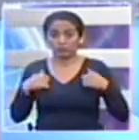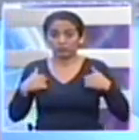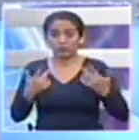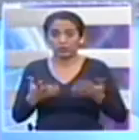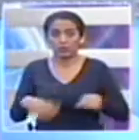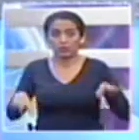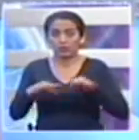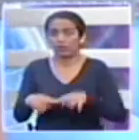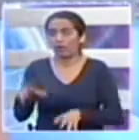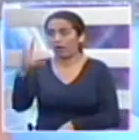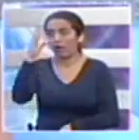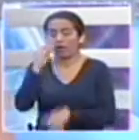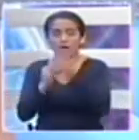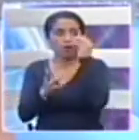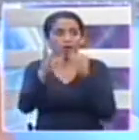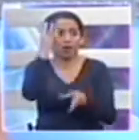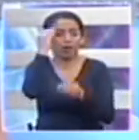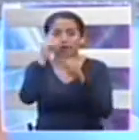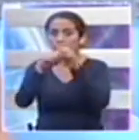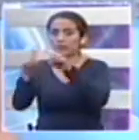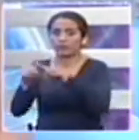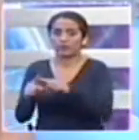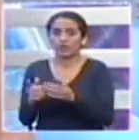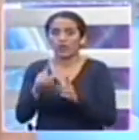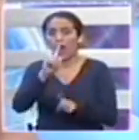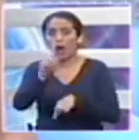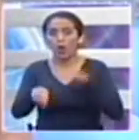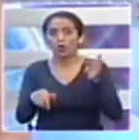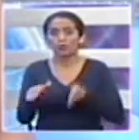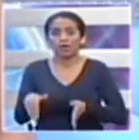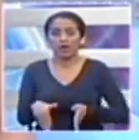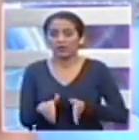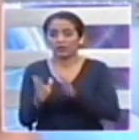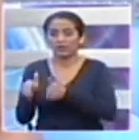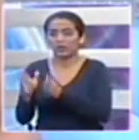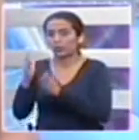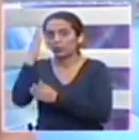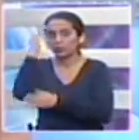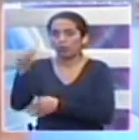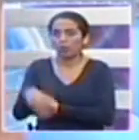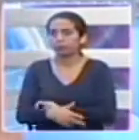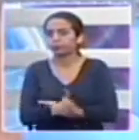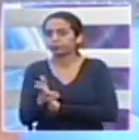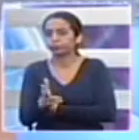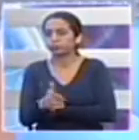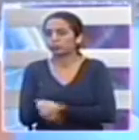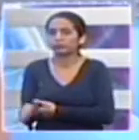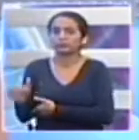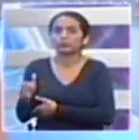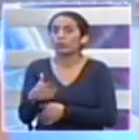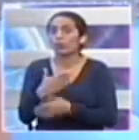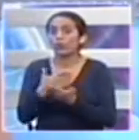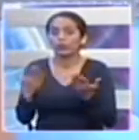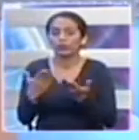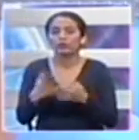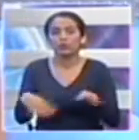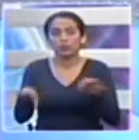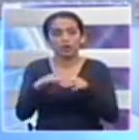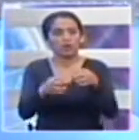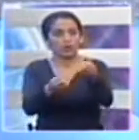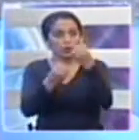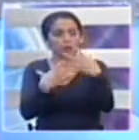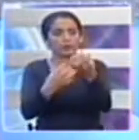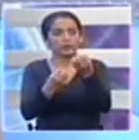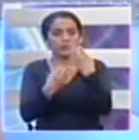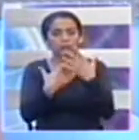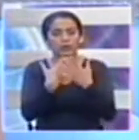por aprender, no sabemos exactamente las vías alternas, las calles, las obras, así es que sí deberíamos empaparnos un poco. Yo creo que es